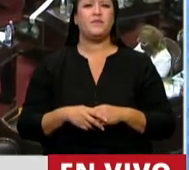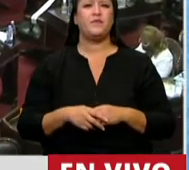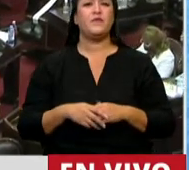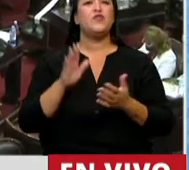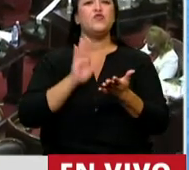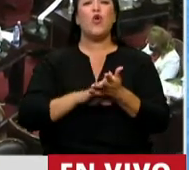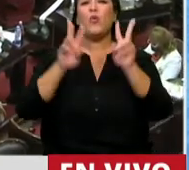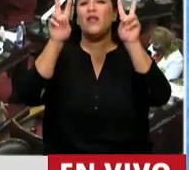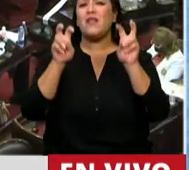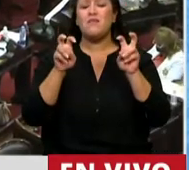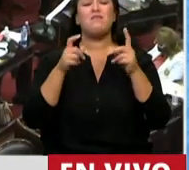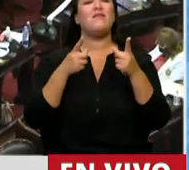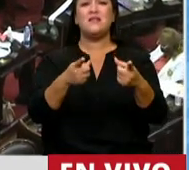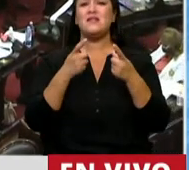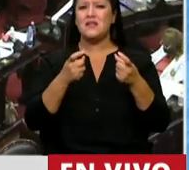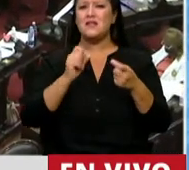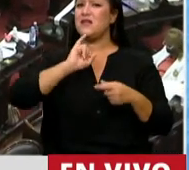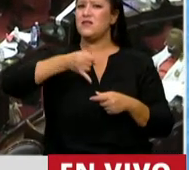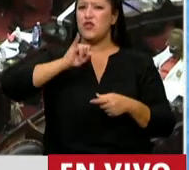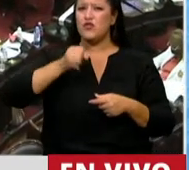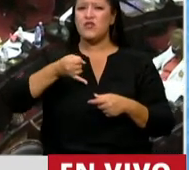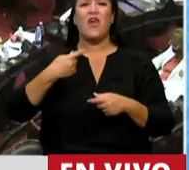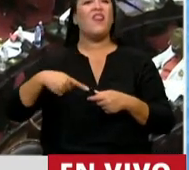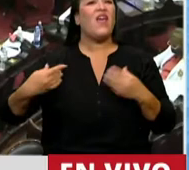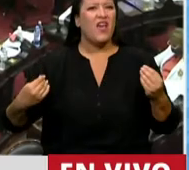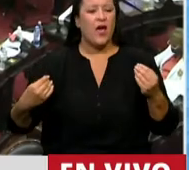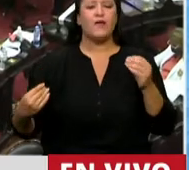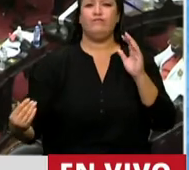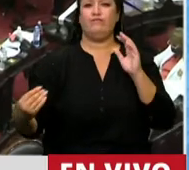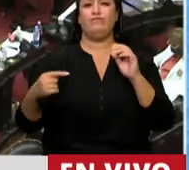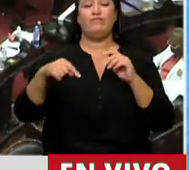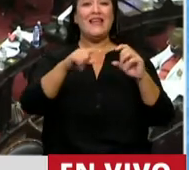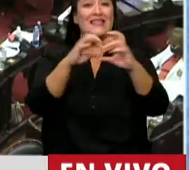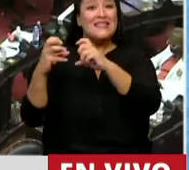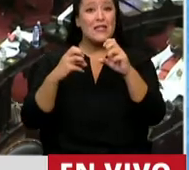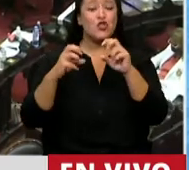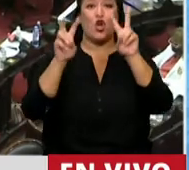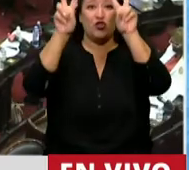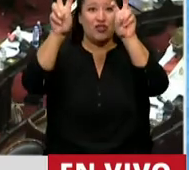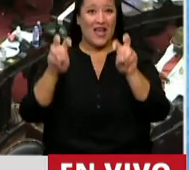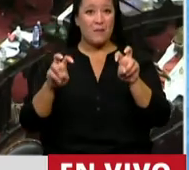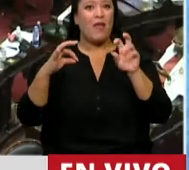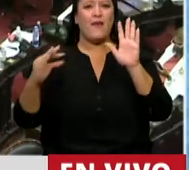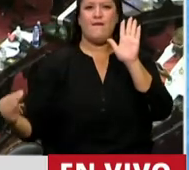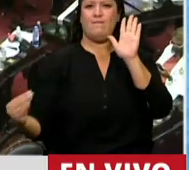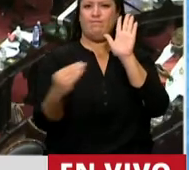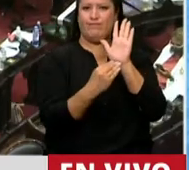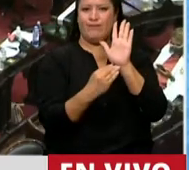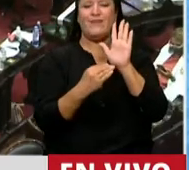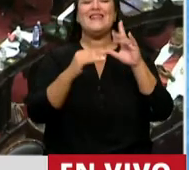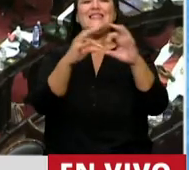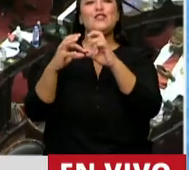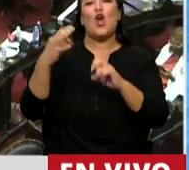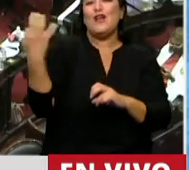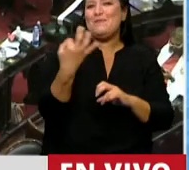respecto de la necesidad de incorporar en las sesiones, en los temarios de las sesiones